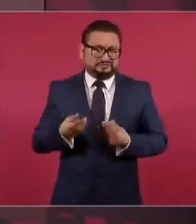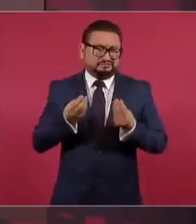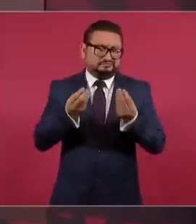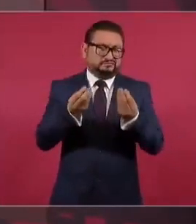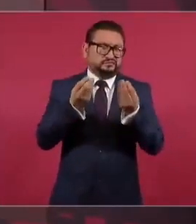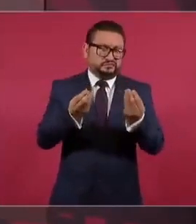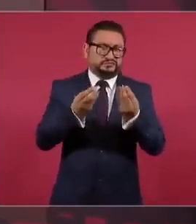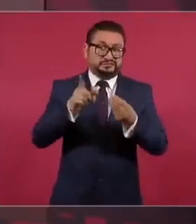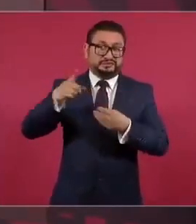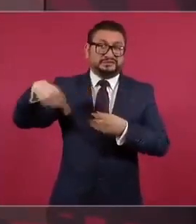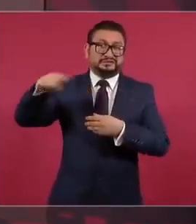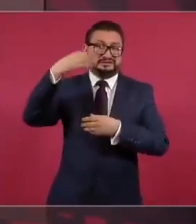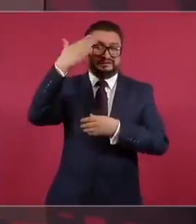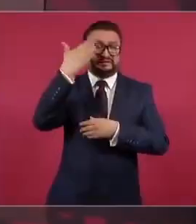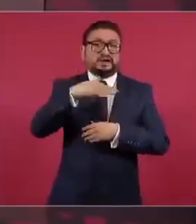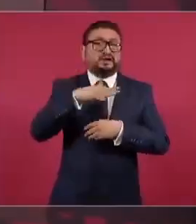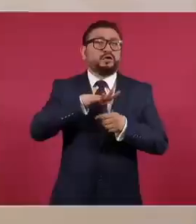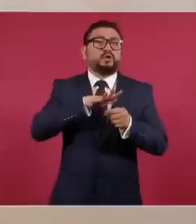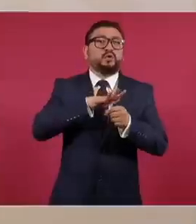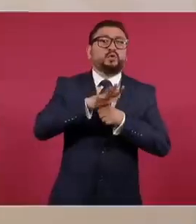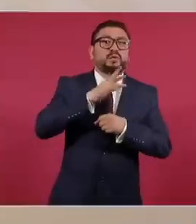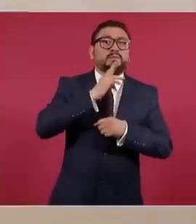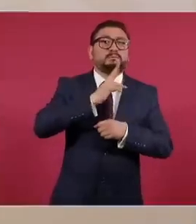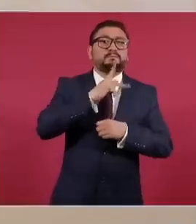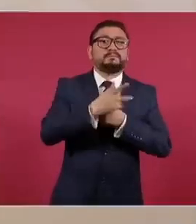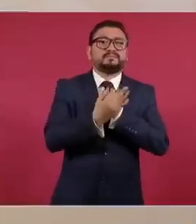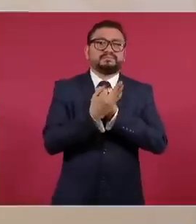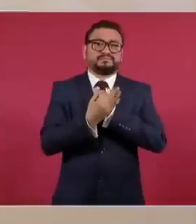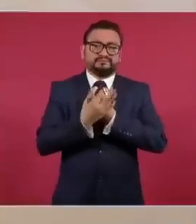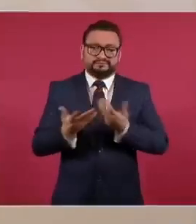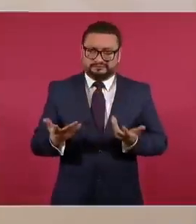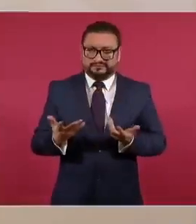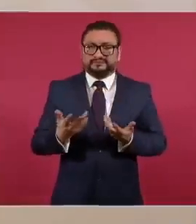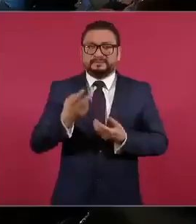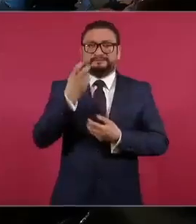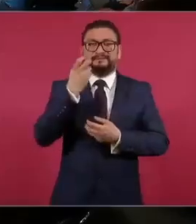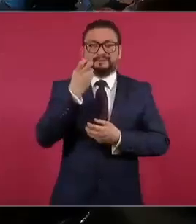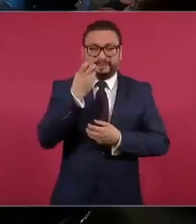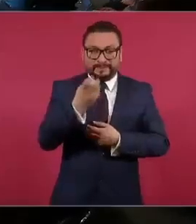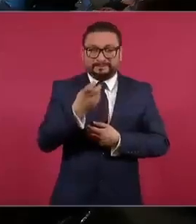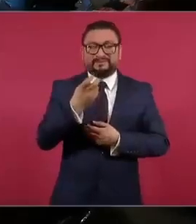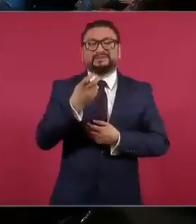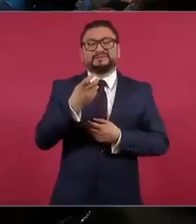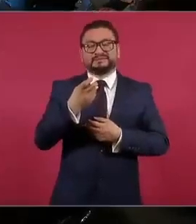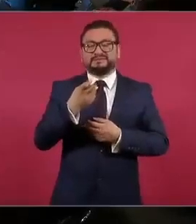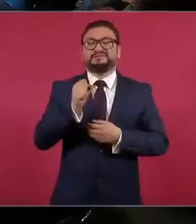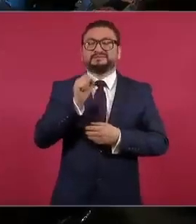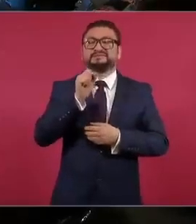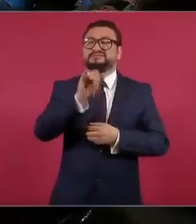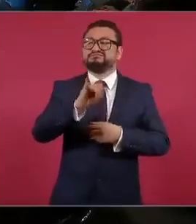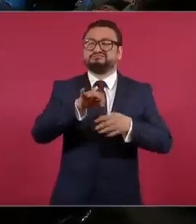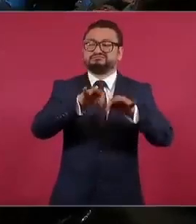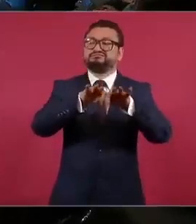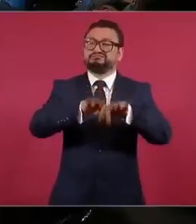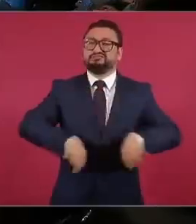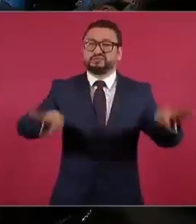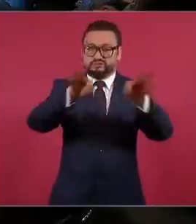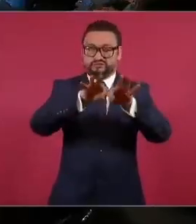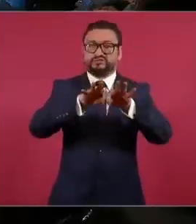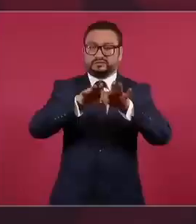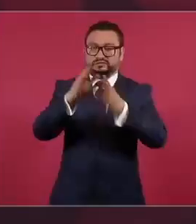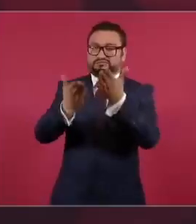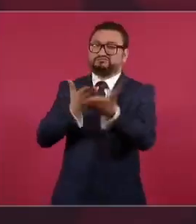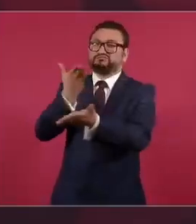Sabe muy bien qué conviene y qué no conviene. Entonces, sí es importante la